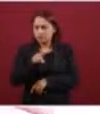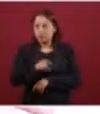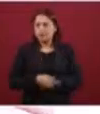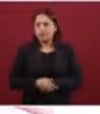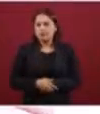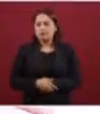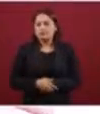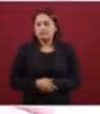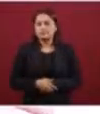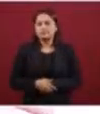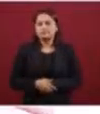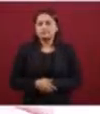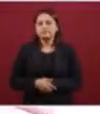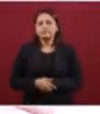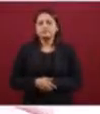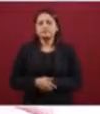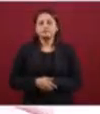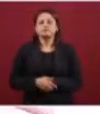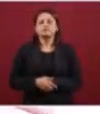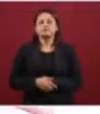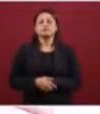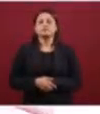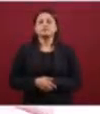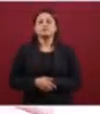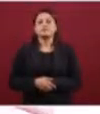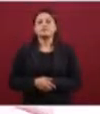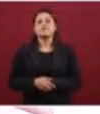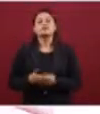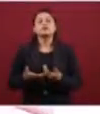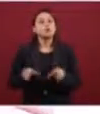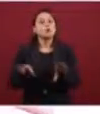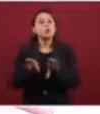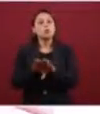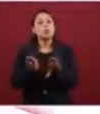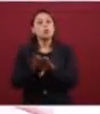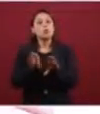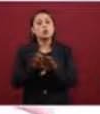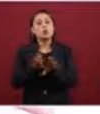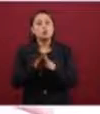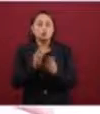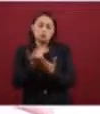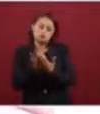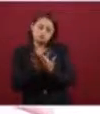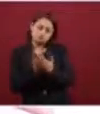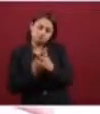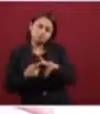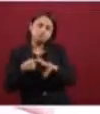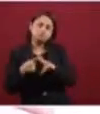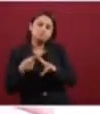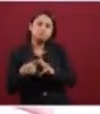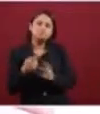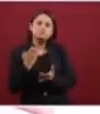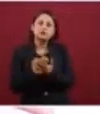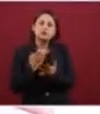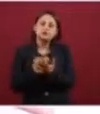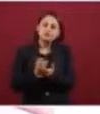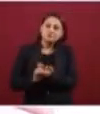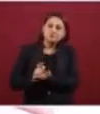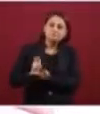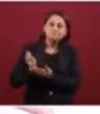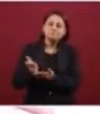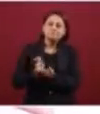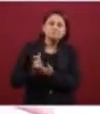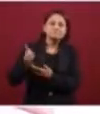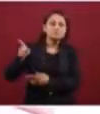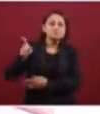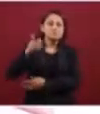por supuesto, estas componendas económicas que recibía el señor Conrado,